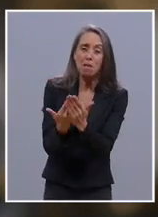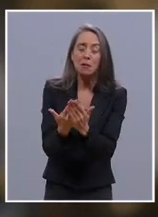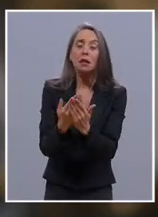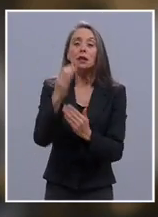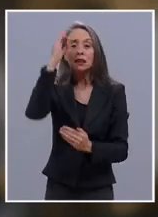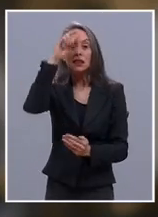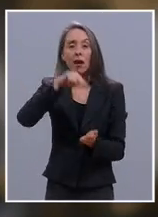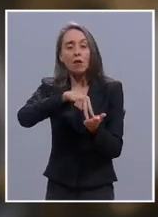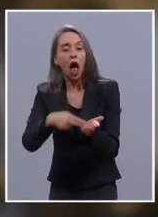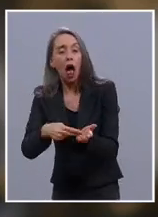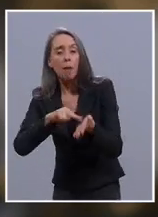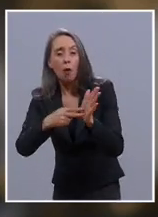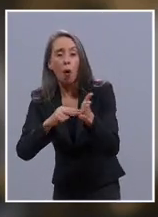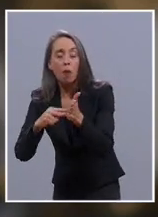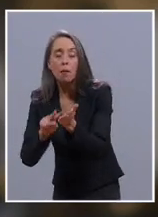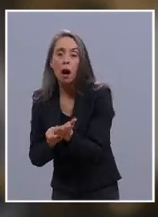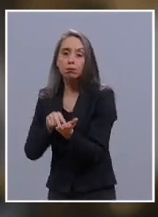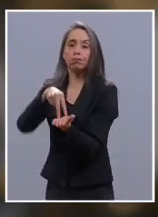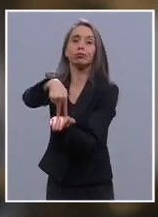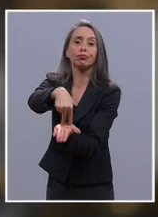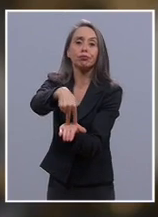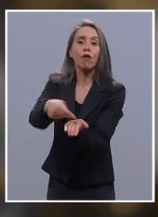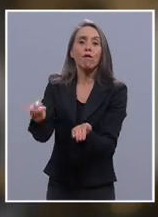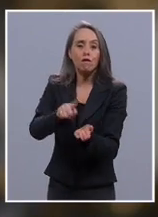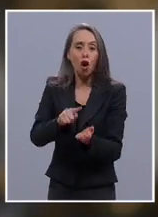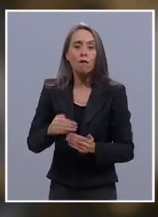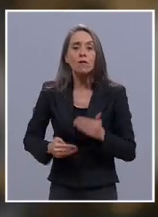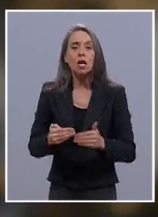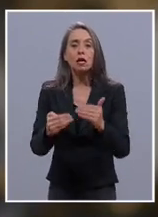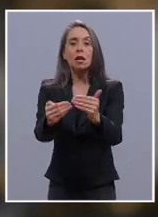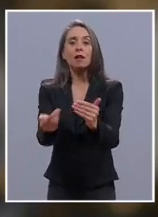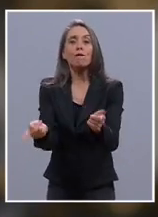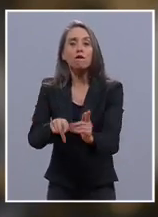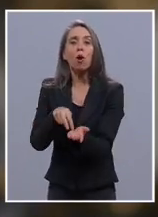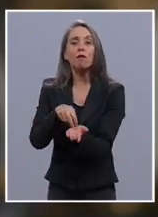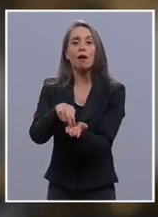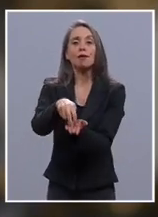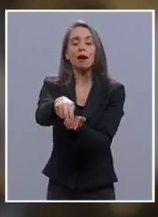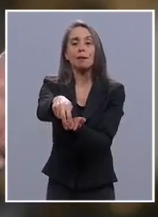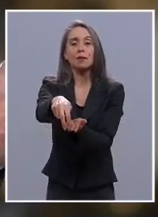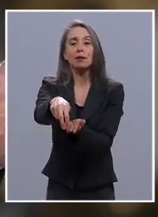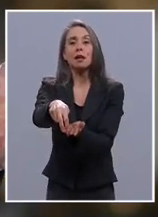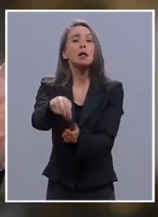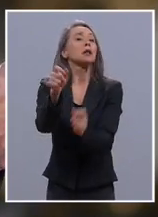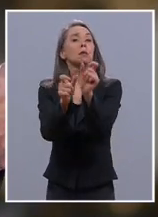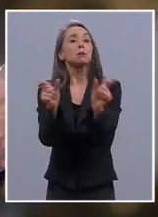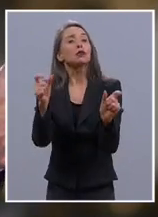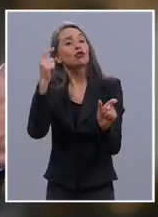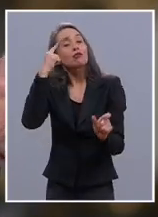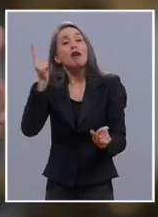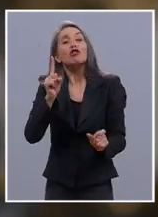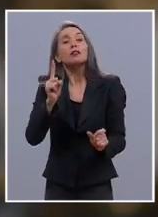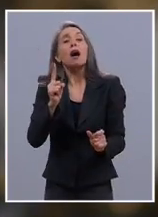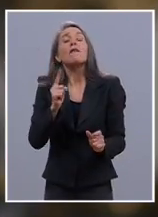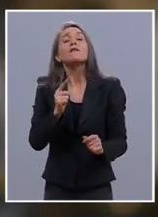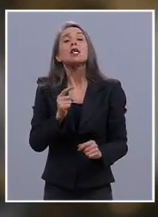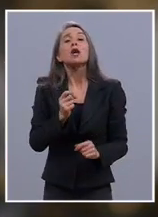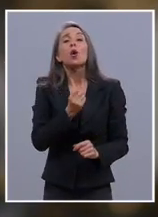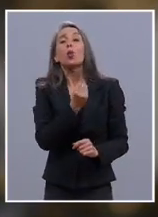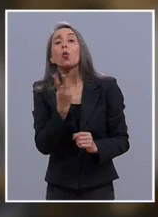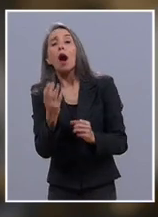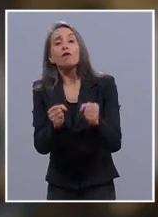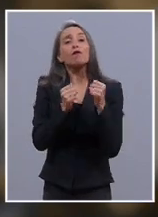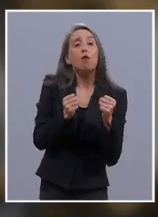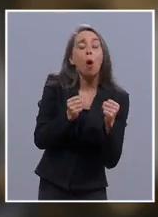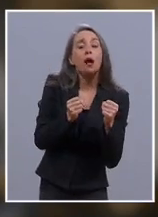ponernos de pie retomar el camino y volver a caminar nadie sabe con certeza cuánto será la intensidad